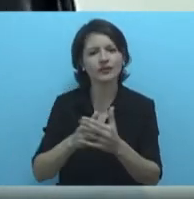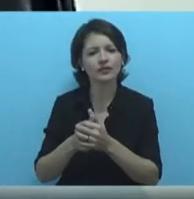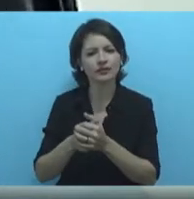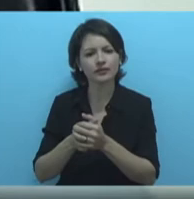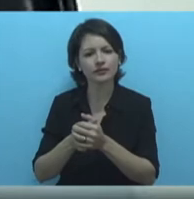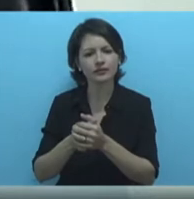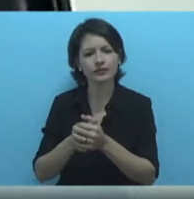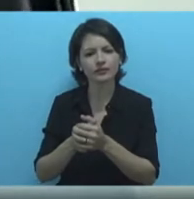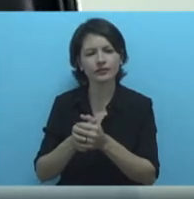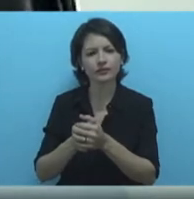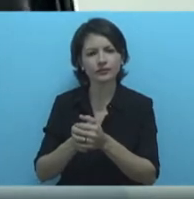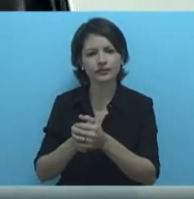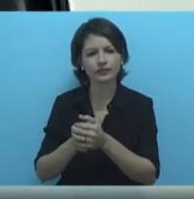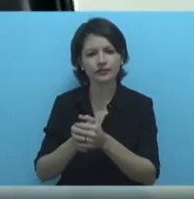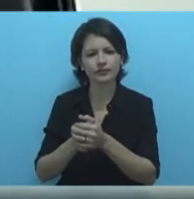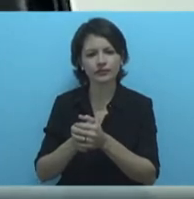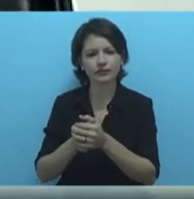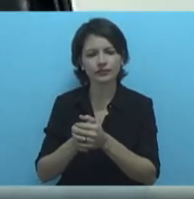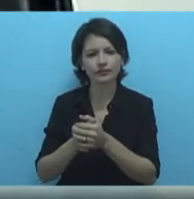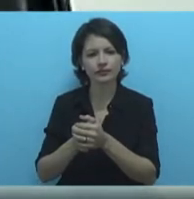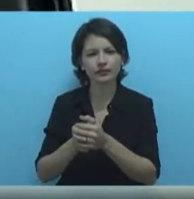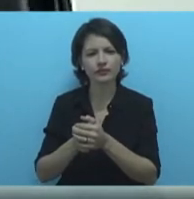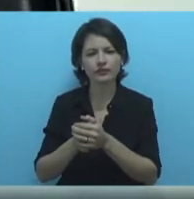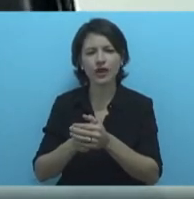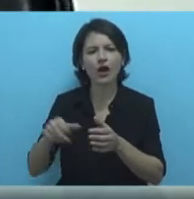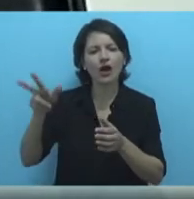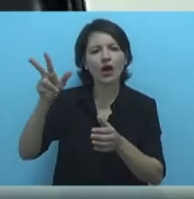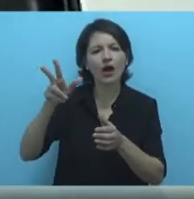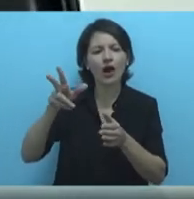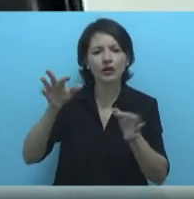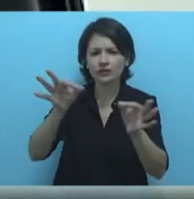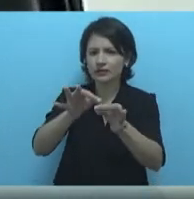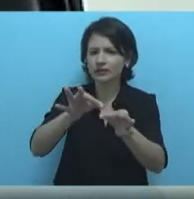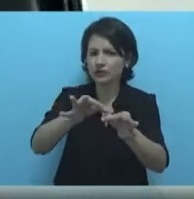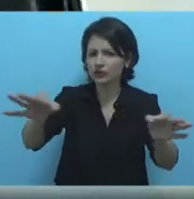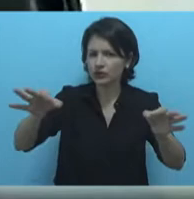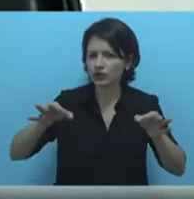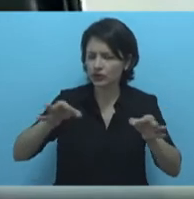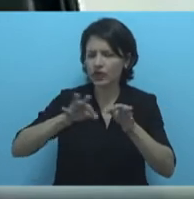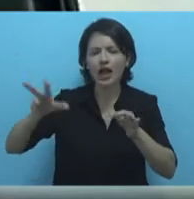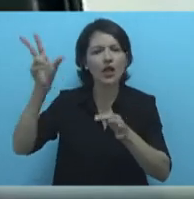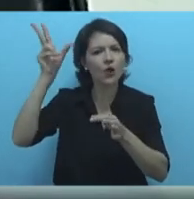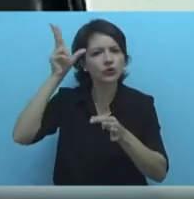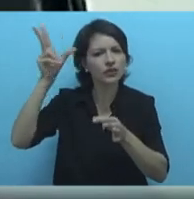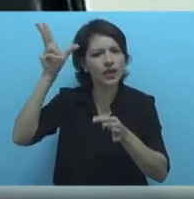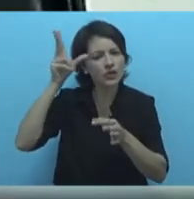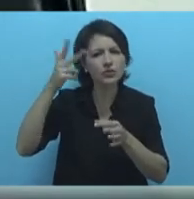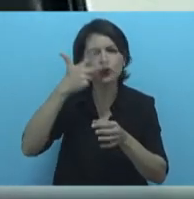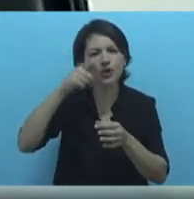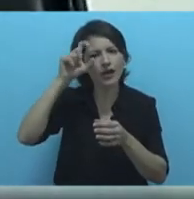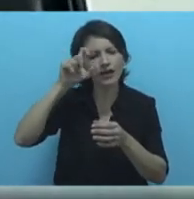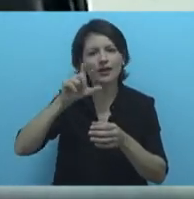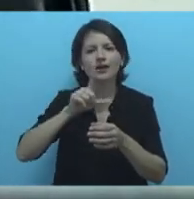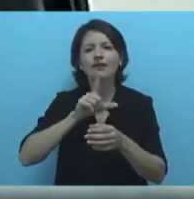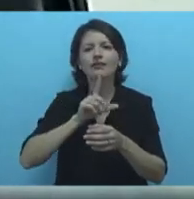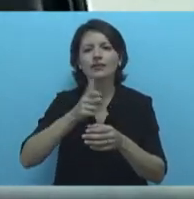2018 que cuenta con 88 hectáreas con gran diversidad de flora y fauna